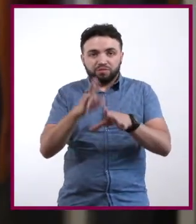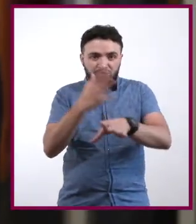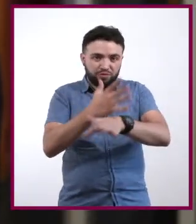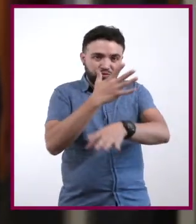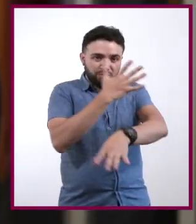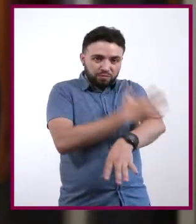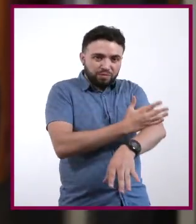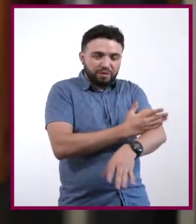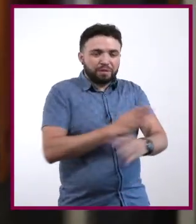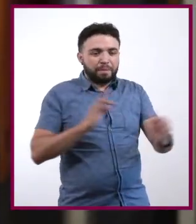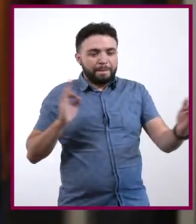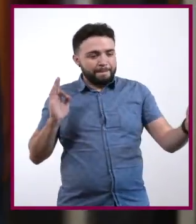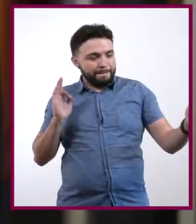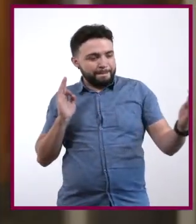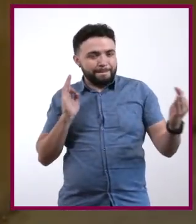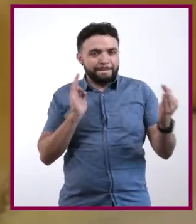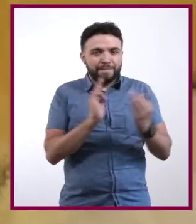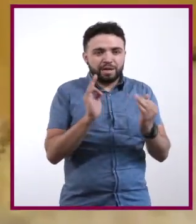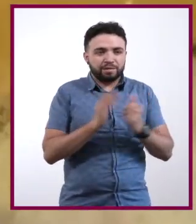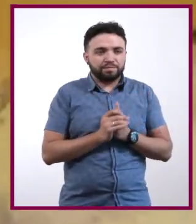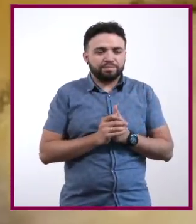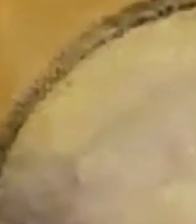compañía muy cercana.